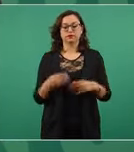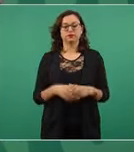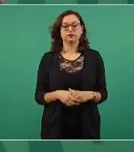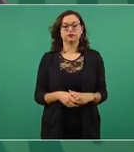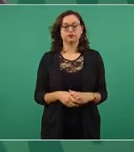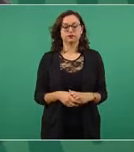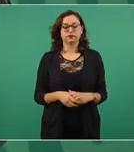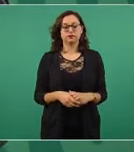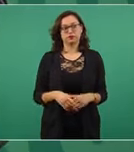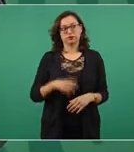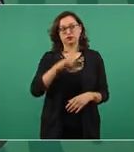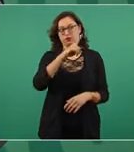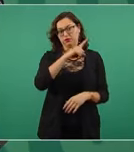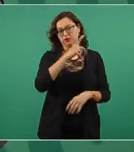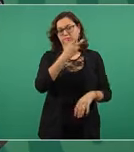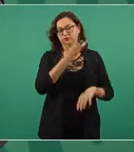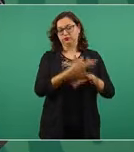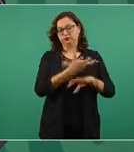son las remesas.